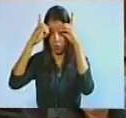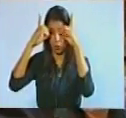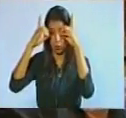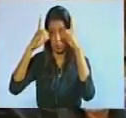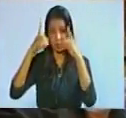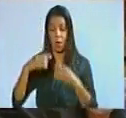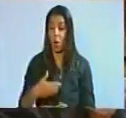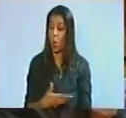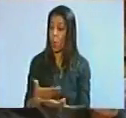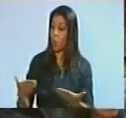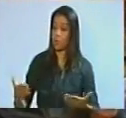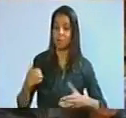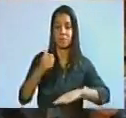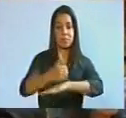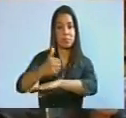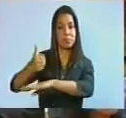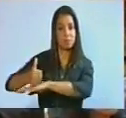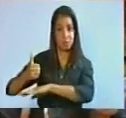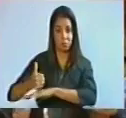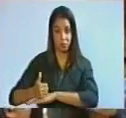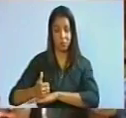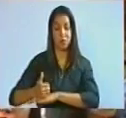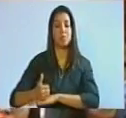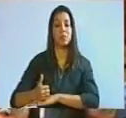de la directiva de la Asamblea Nacional Constituyente,